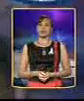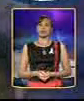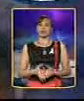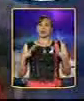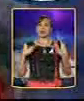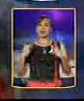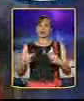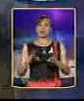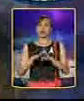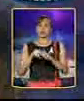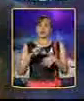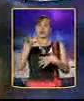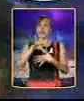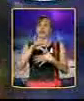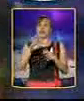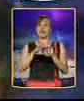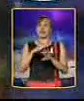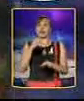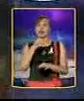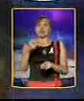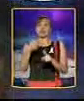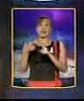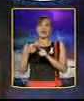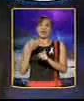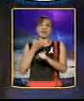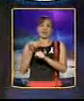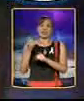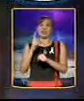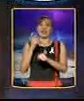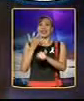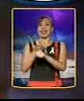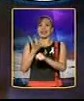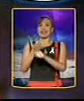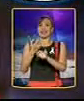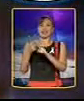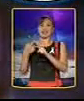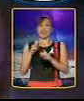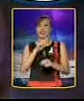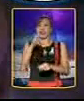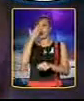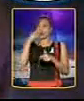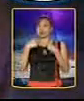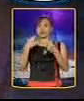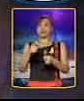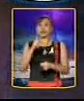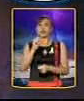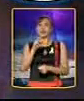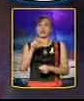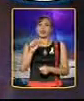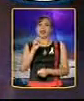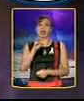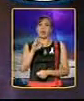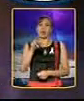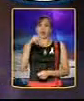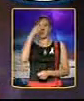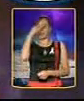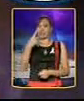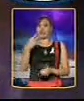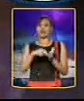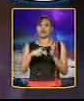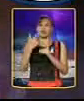La Fundación para las Américas y la Organización de Estados Americanos entregaron el reconocimiento Poeta Award México